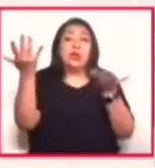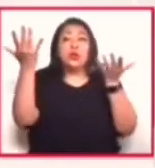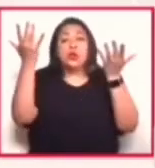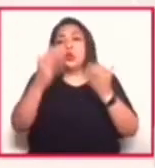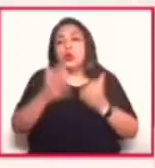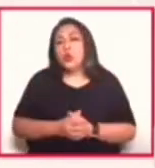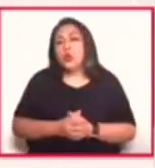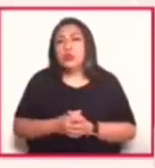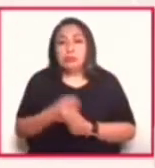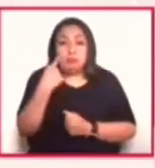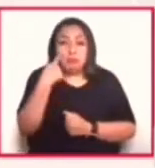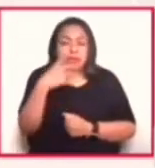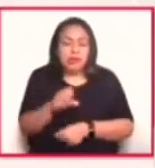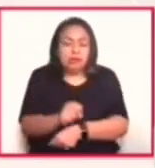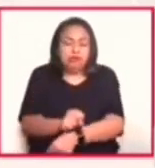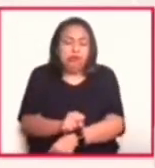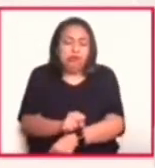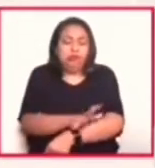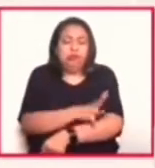Mira, entonces